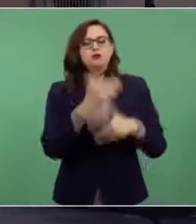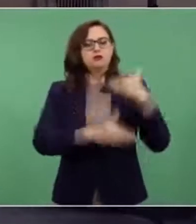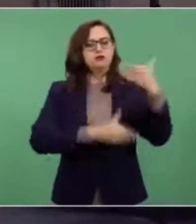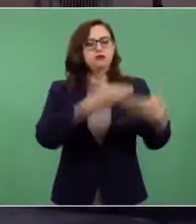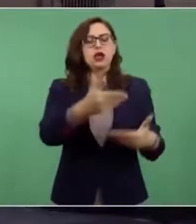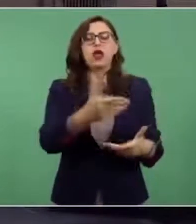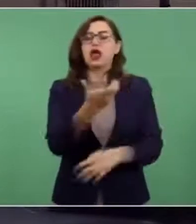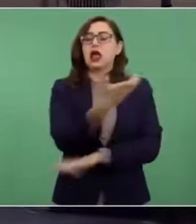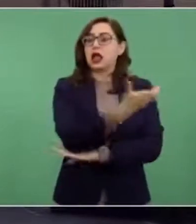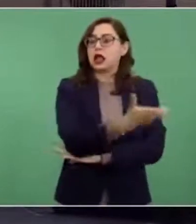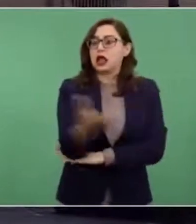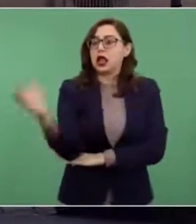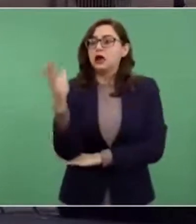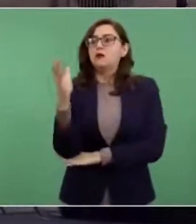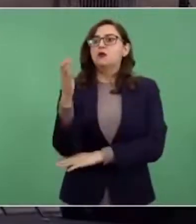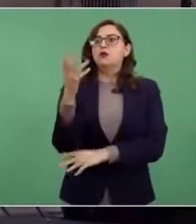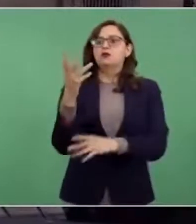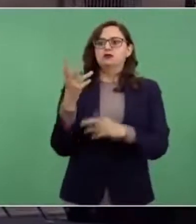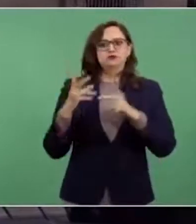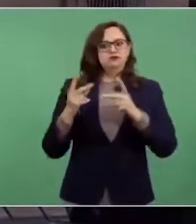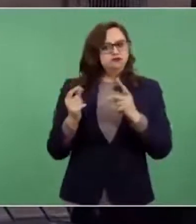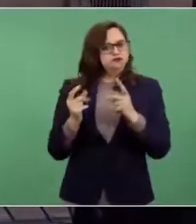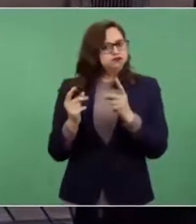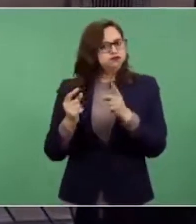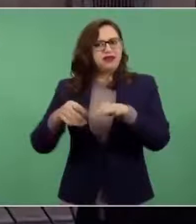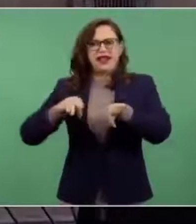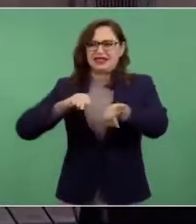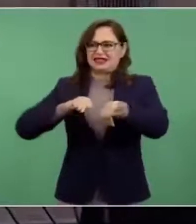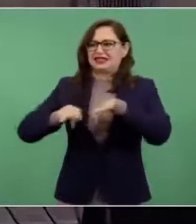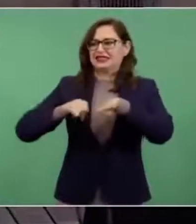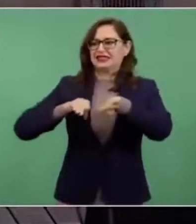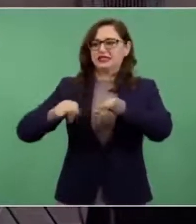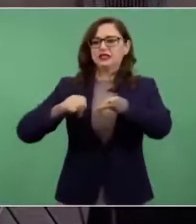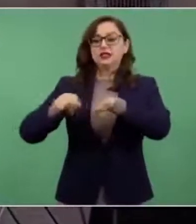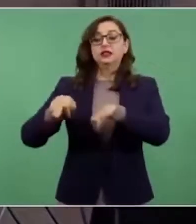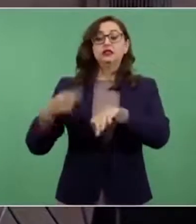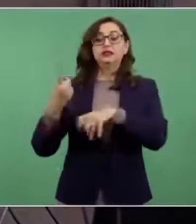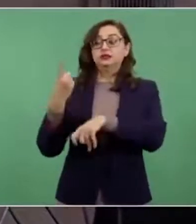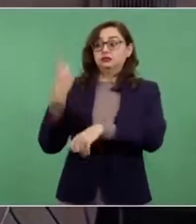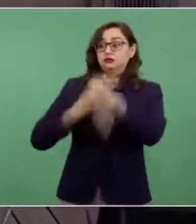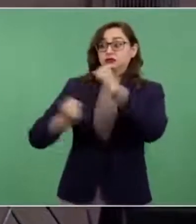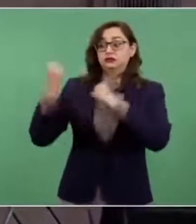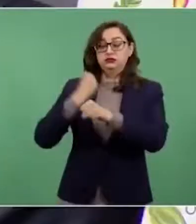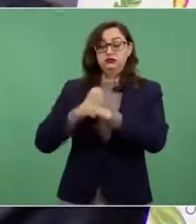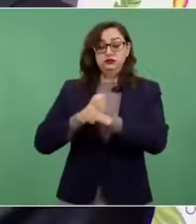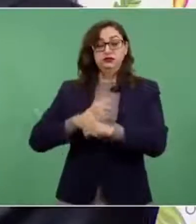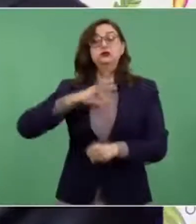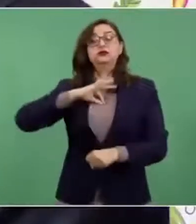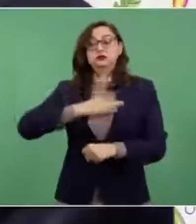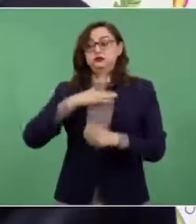año pasado, la producción agropecuaria, a pesar de la pandemia,